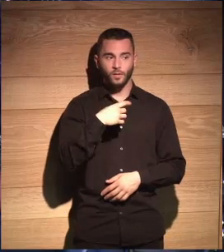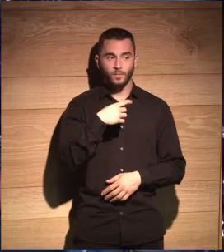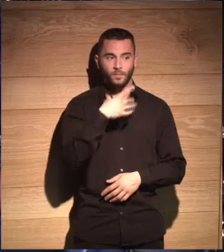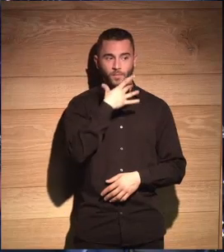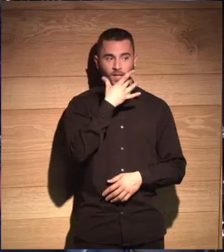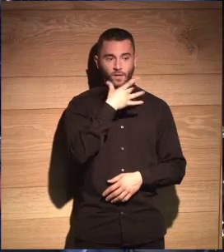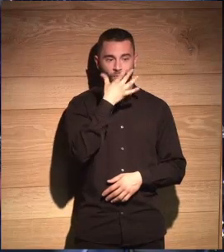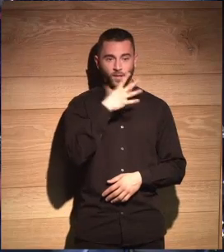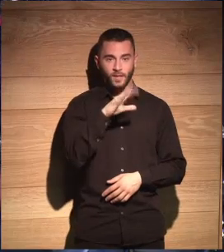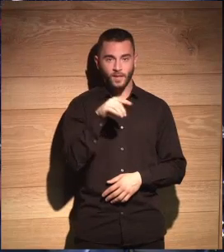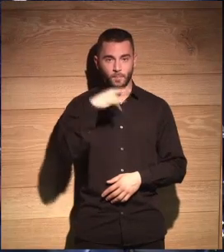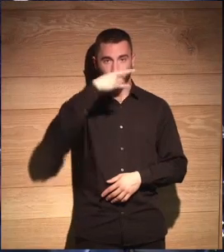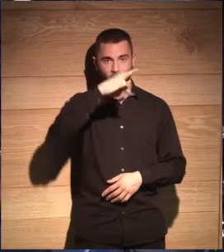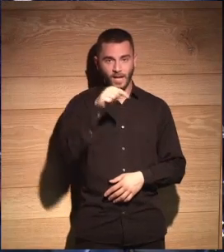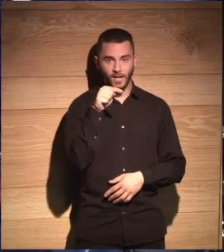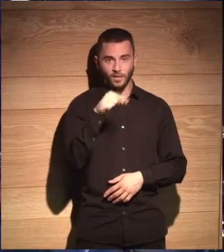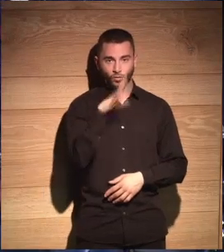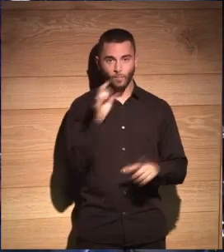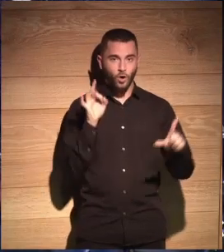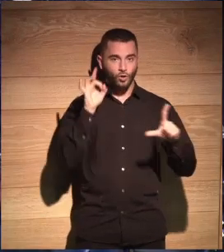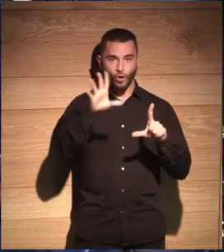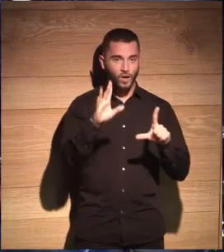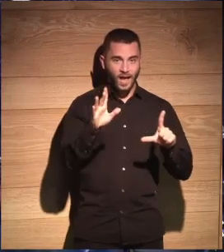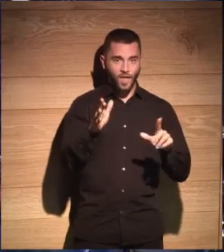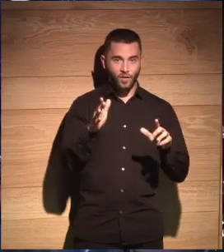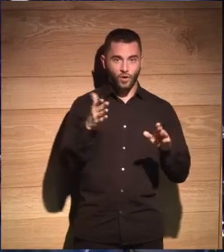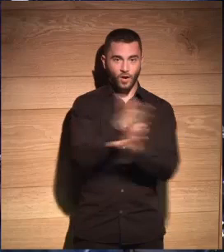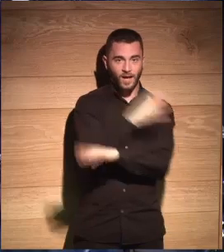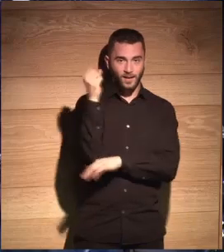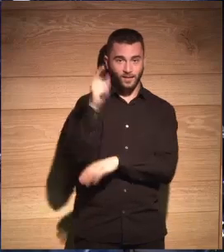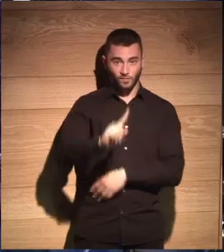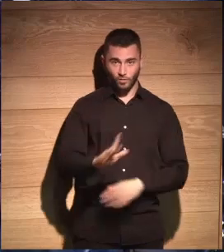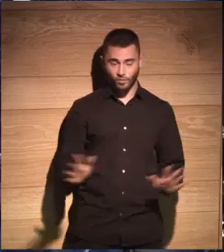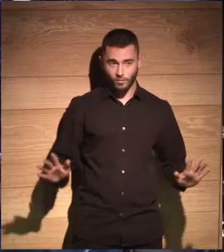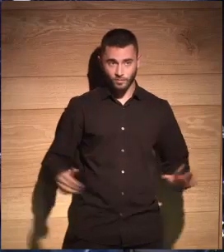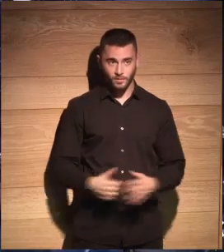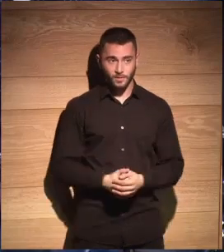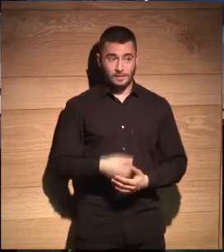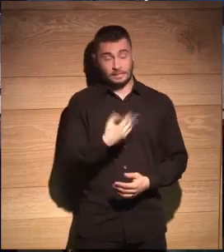vaca de no haberlo colgado antes de venir a la charla justo es que justo tenía que haber funcionado y no funcionó.